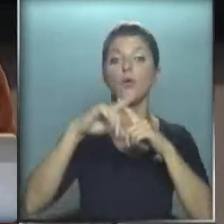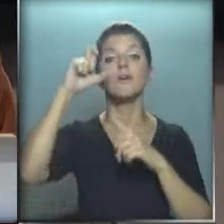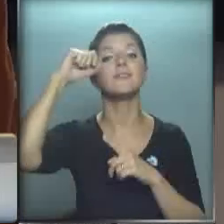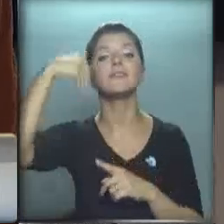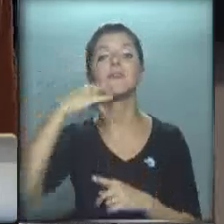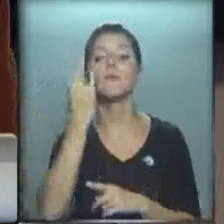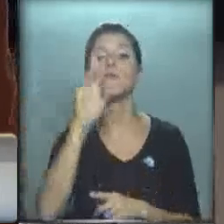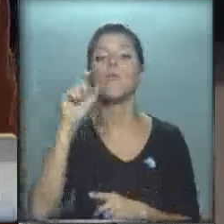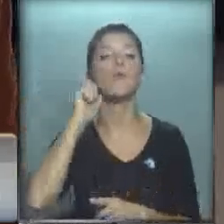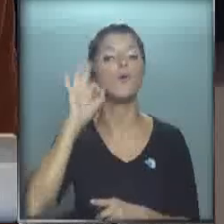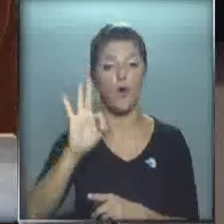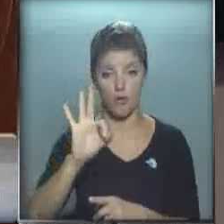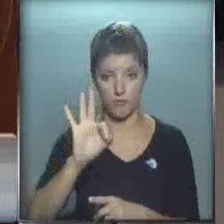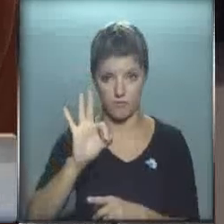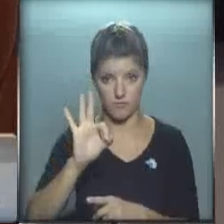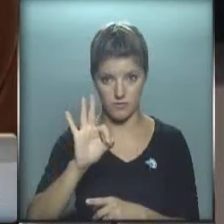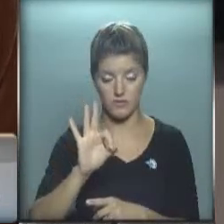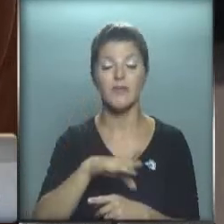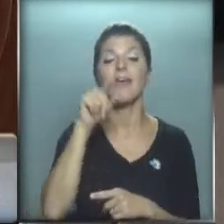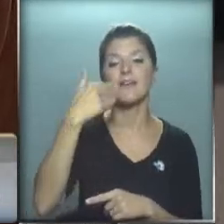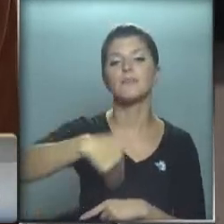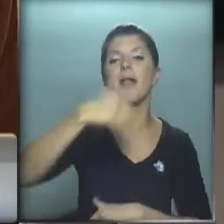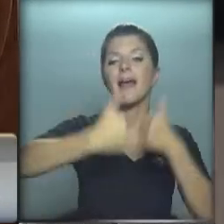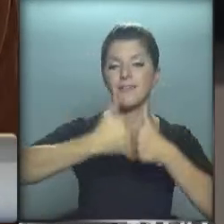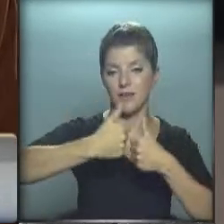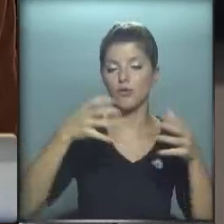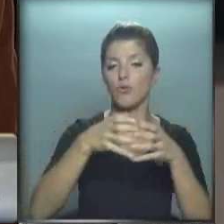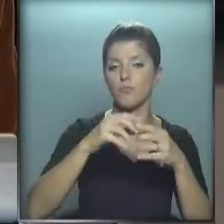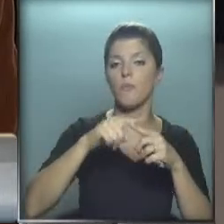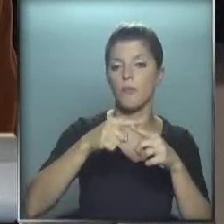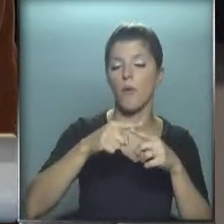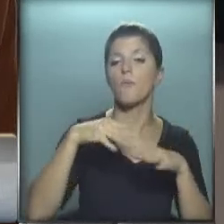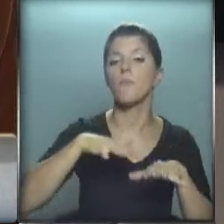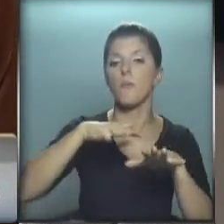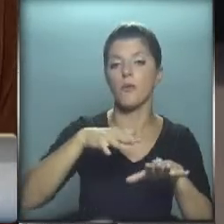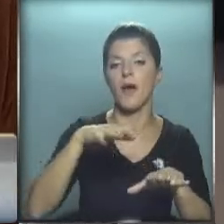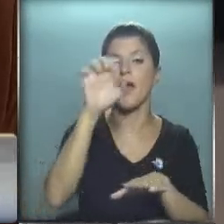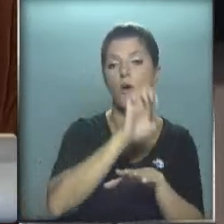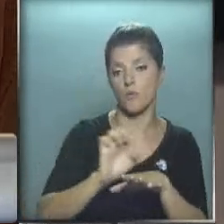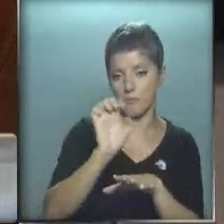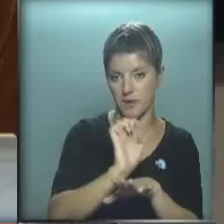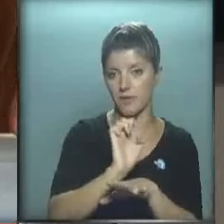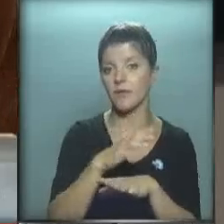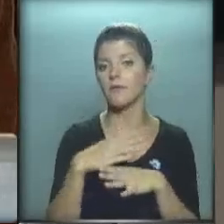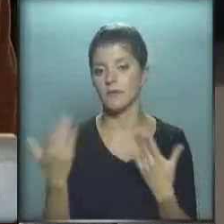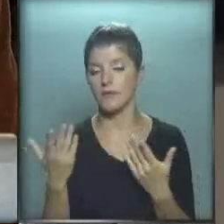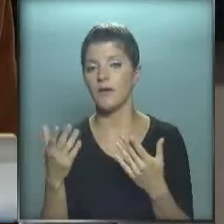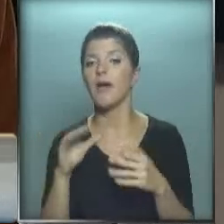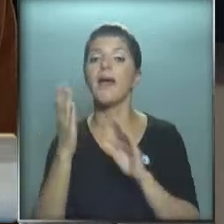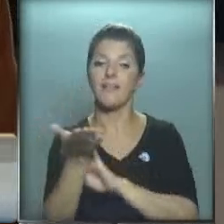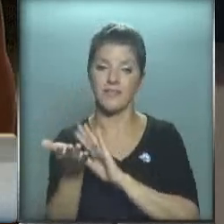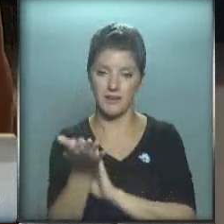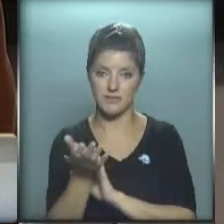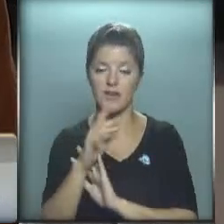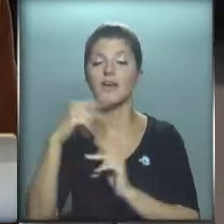Euro durante un tiempo que es el candidato del partido popular europeo digamos la derecha conservadora claro Junker es un